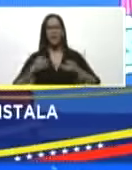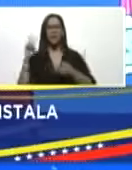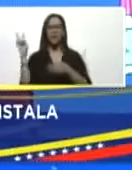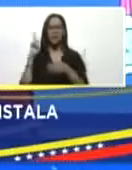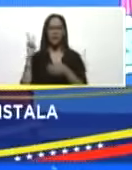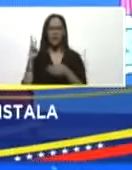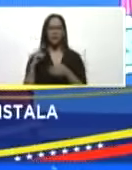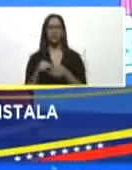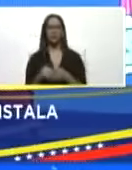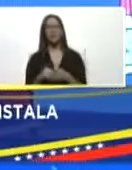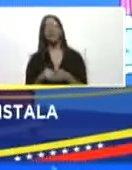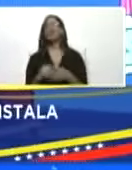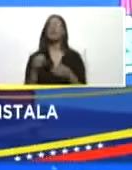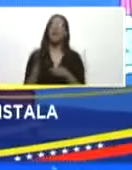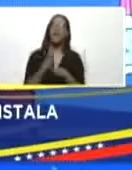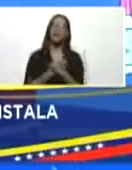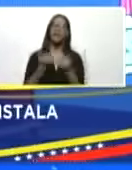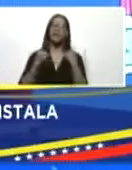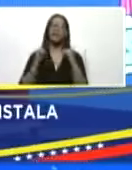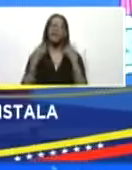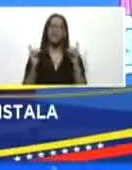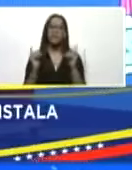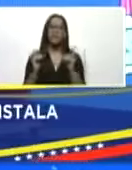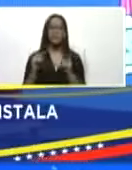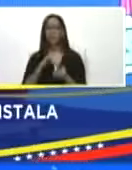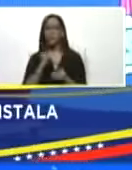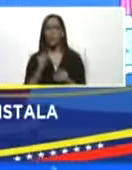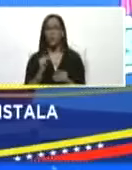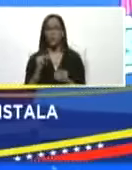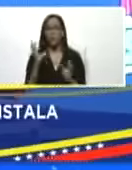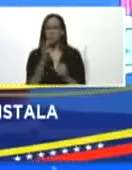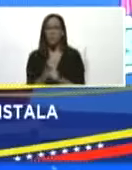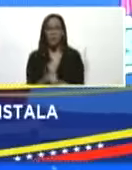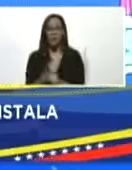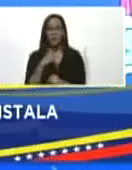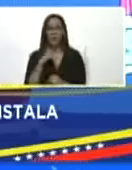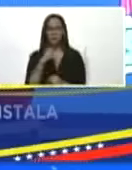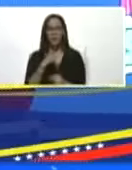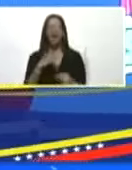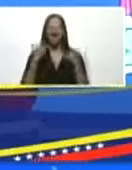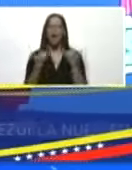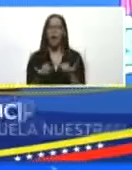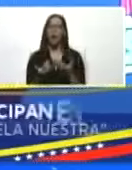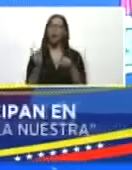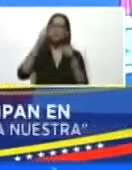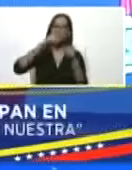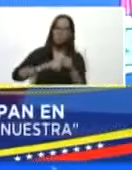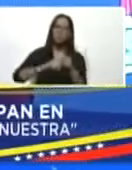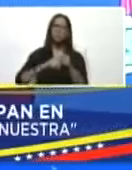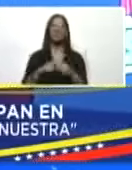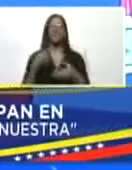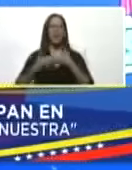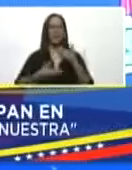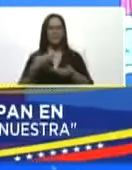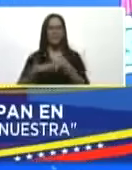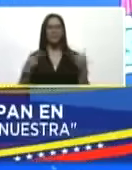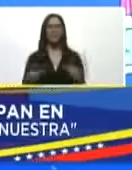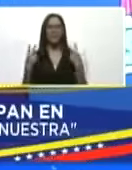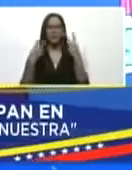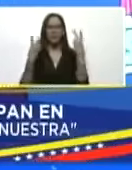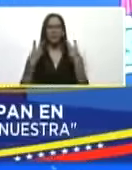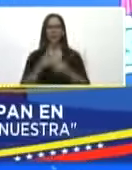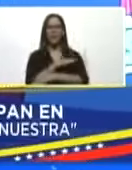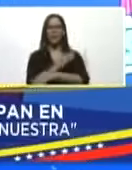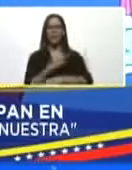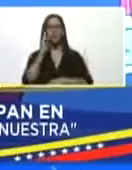venezolanas, que eran independientes y niní, y quieren venir a la marcha victoriosa de las fuerzas bolivarianas el 28